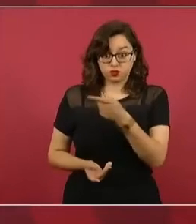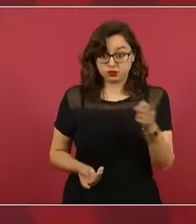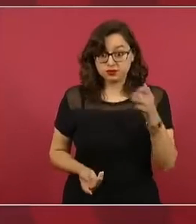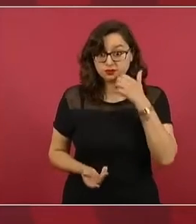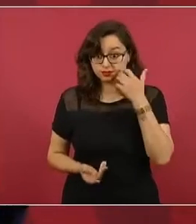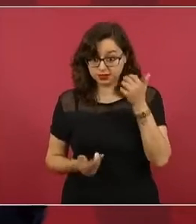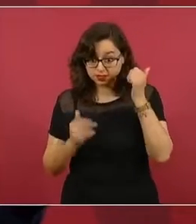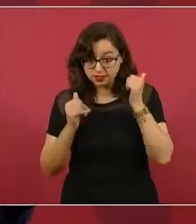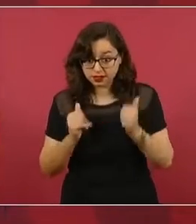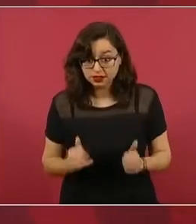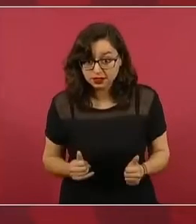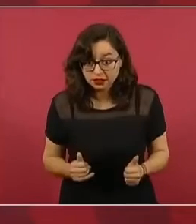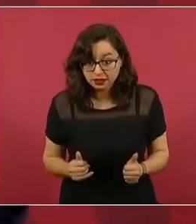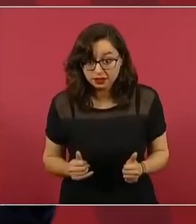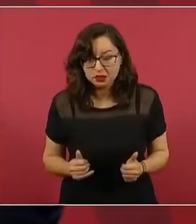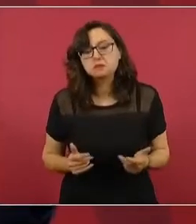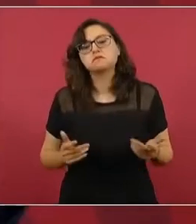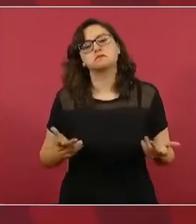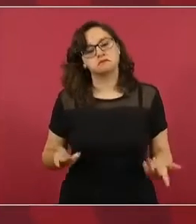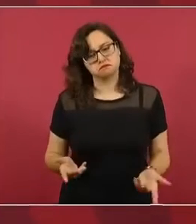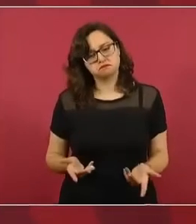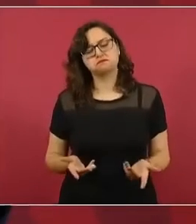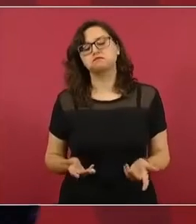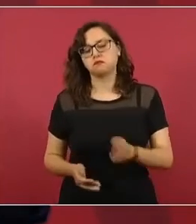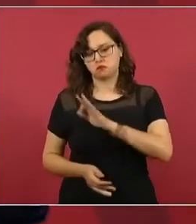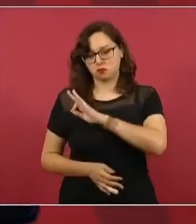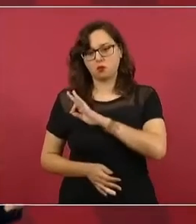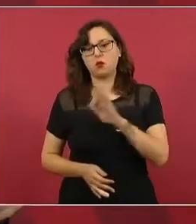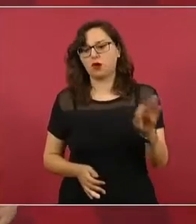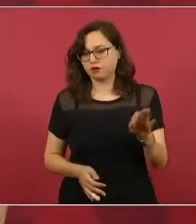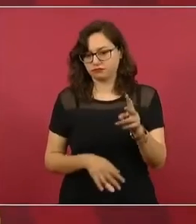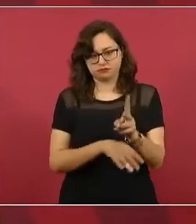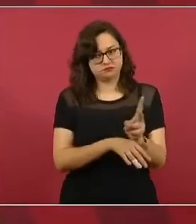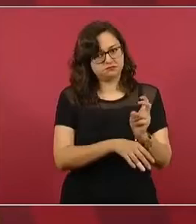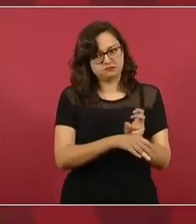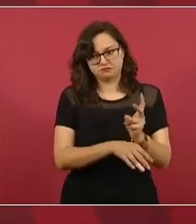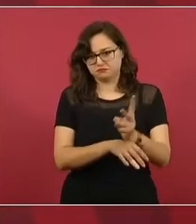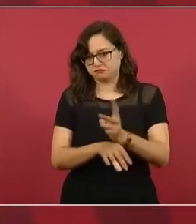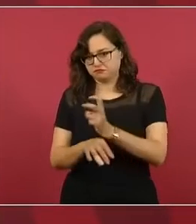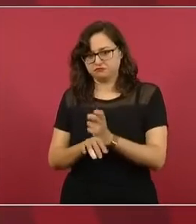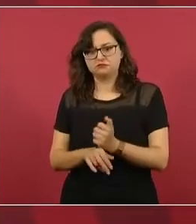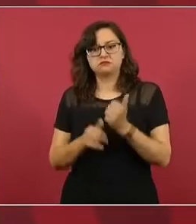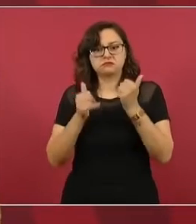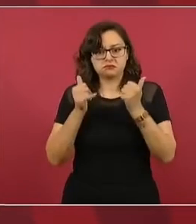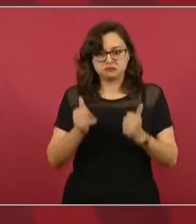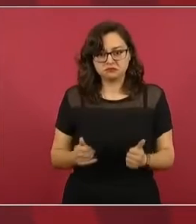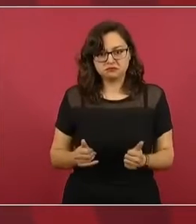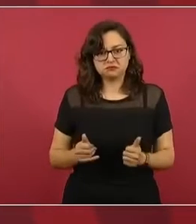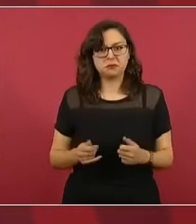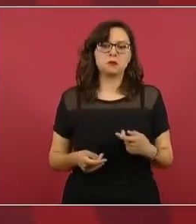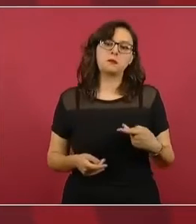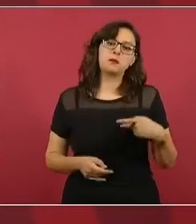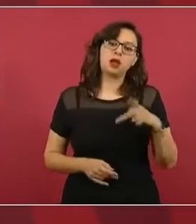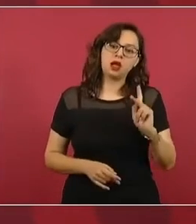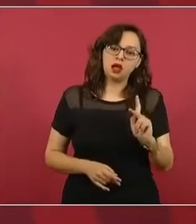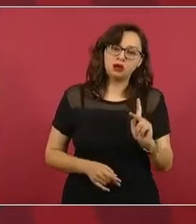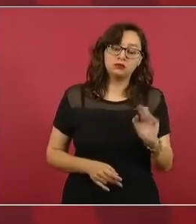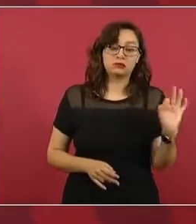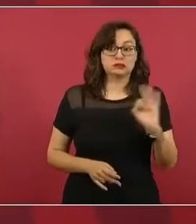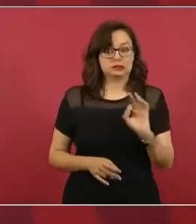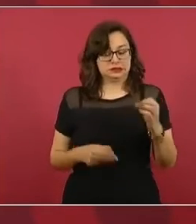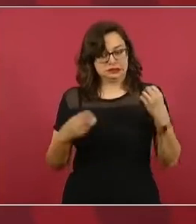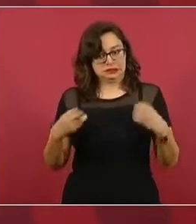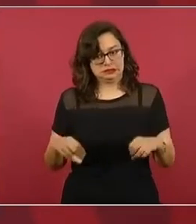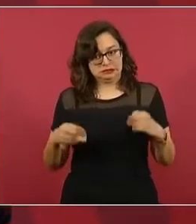quedarse, están invitados. Si ustedes consideran de que pues